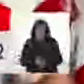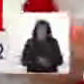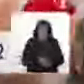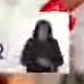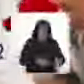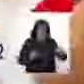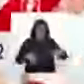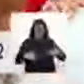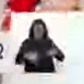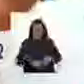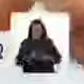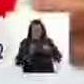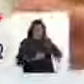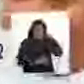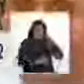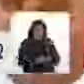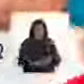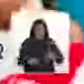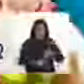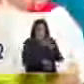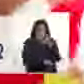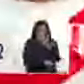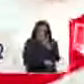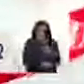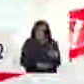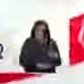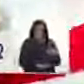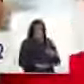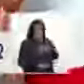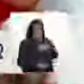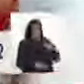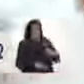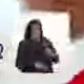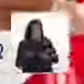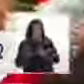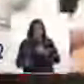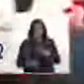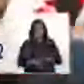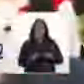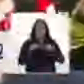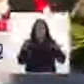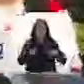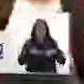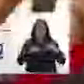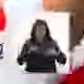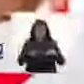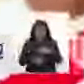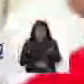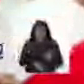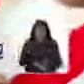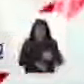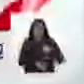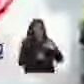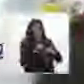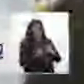de nuestra selección contra Colombia. Ya se vive esa fiebre en el gran mercado mayorista y además te